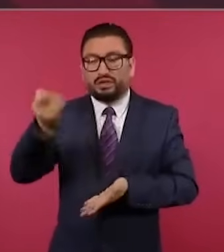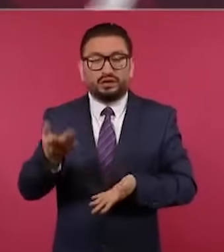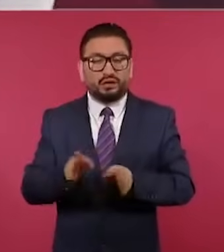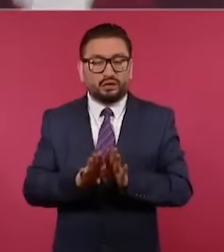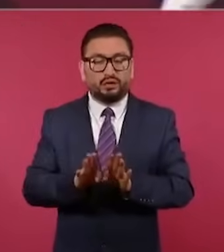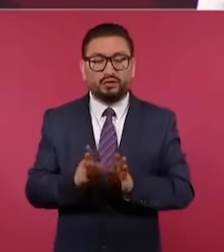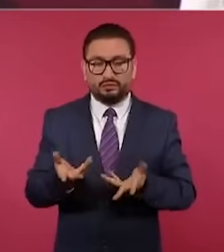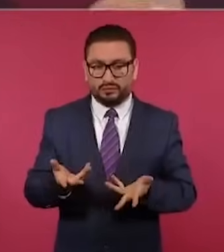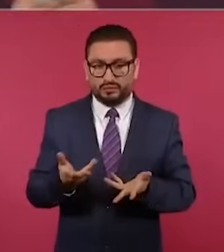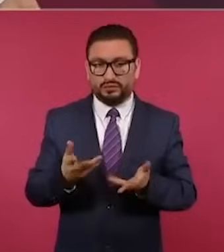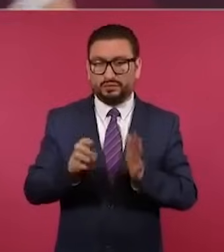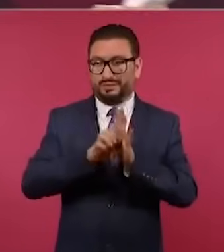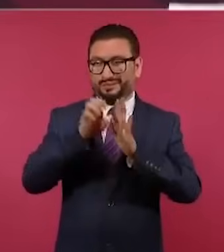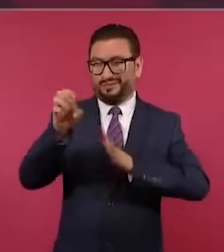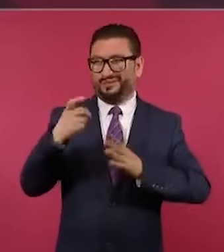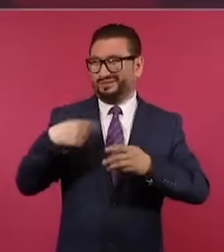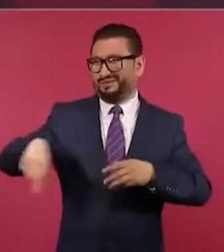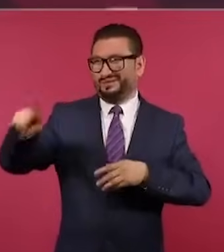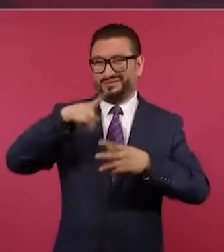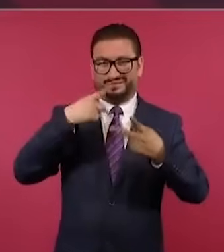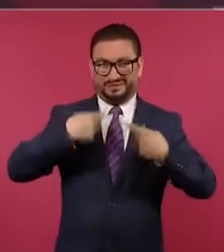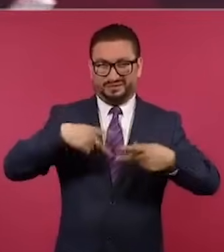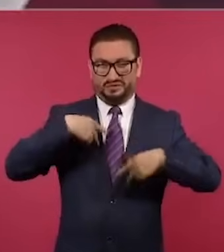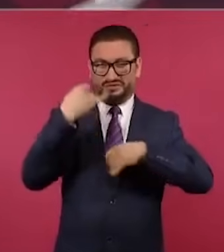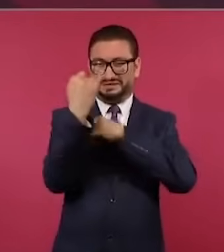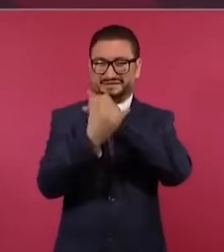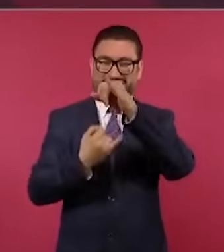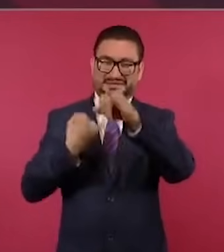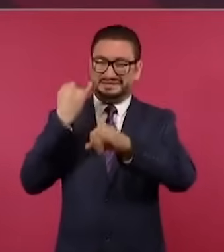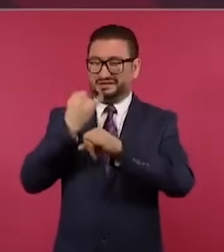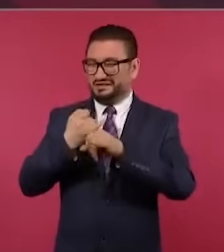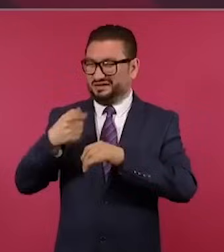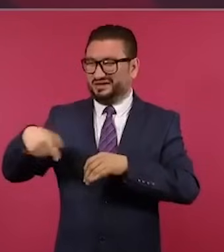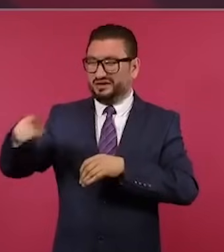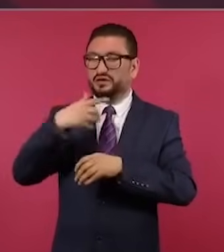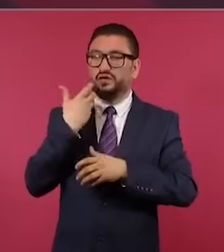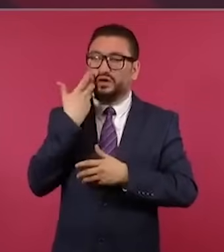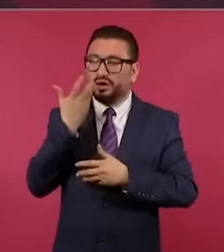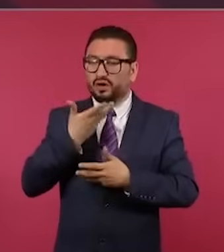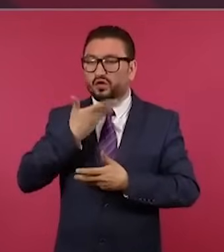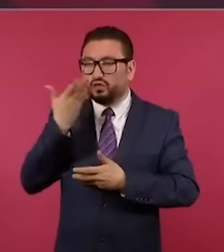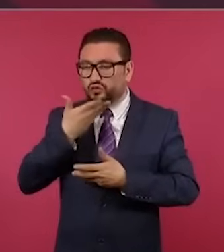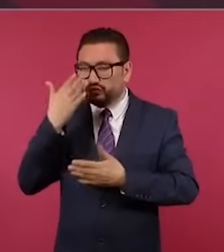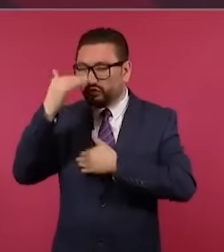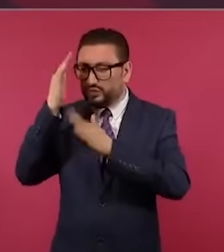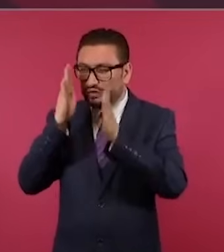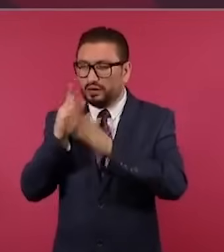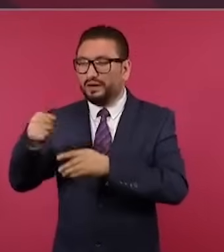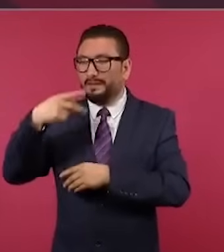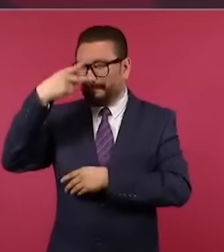si tú ves a los internacionalistas conservadores de México,